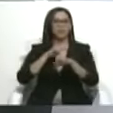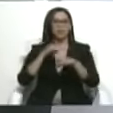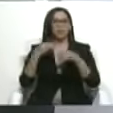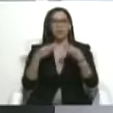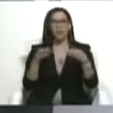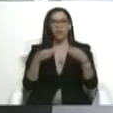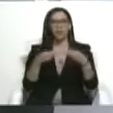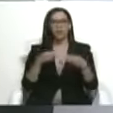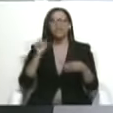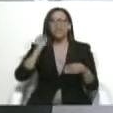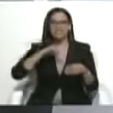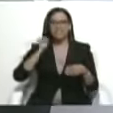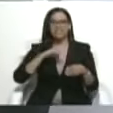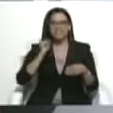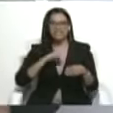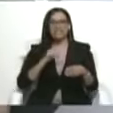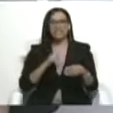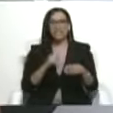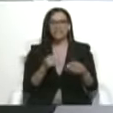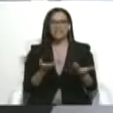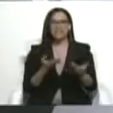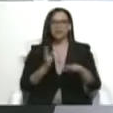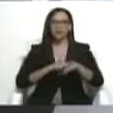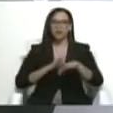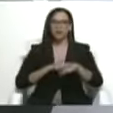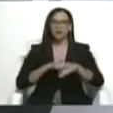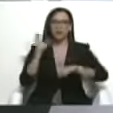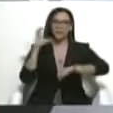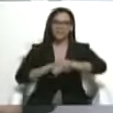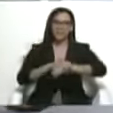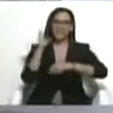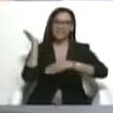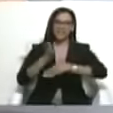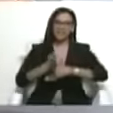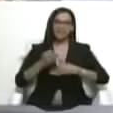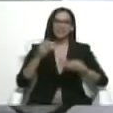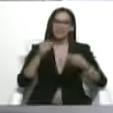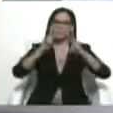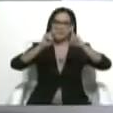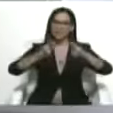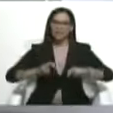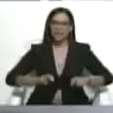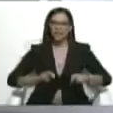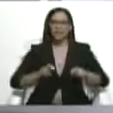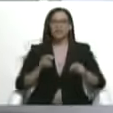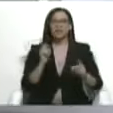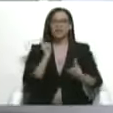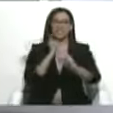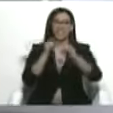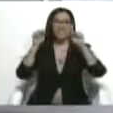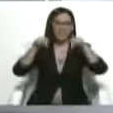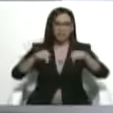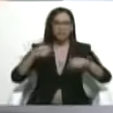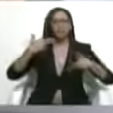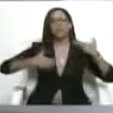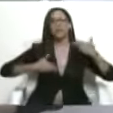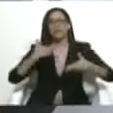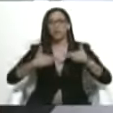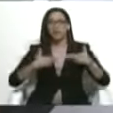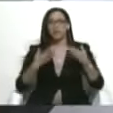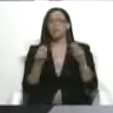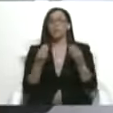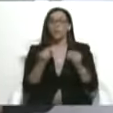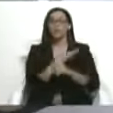sí es titular de la acción penal para castigar y sancionar e investigar desde estos delitos muy